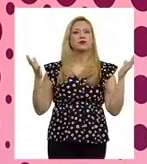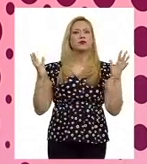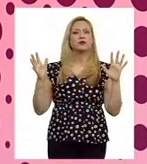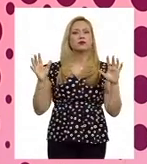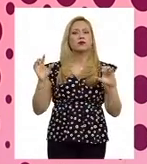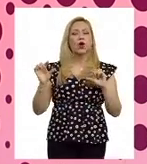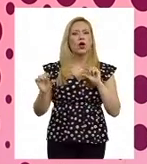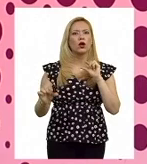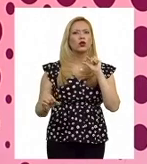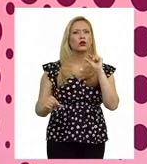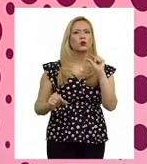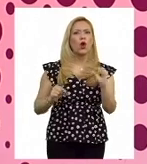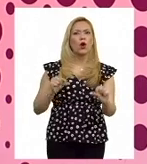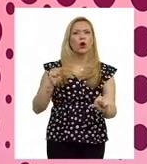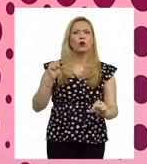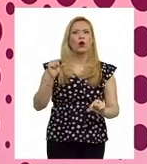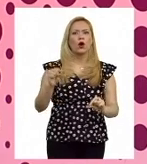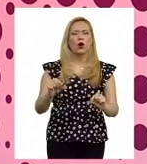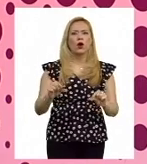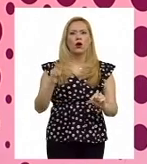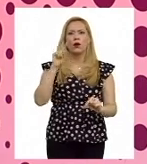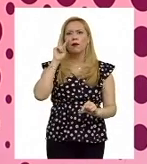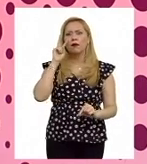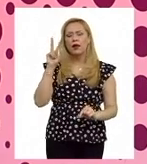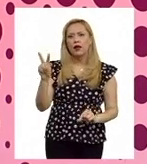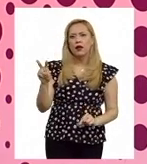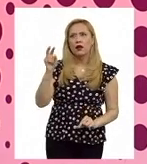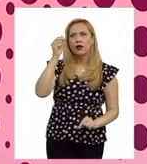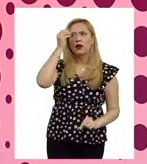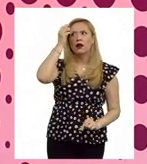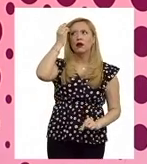medio ambiente. Entonces vemos fenómenos donde